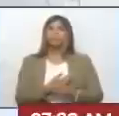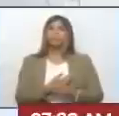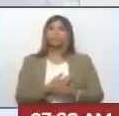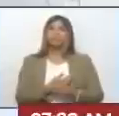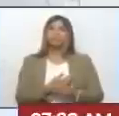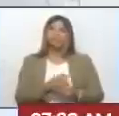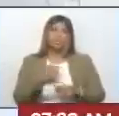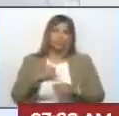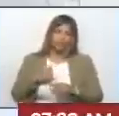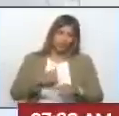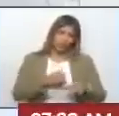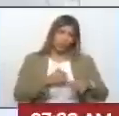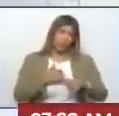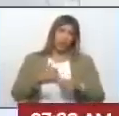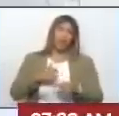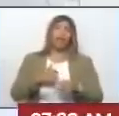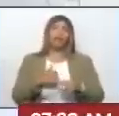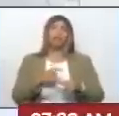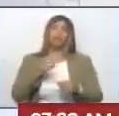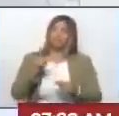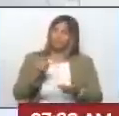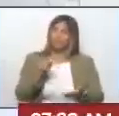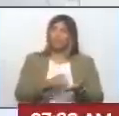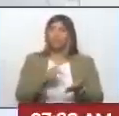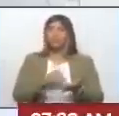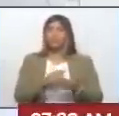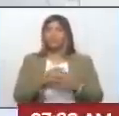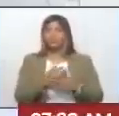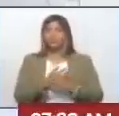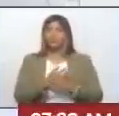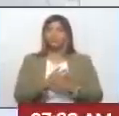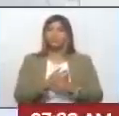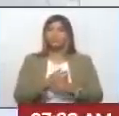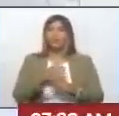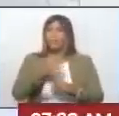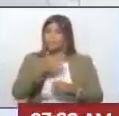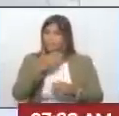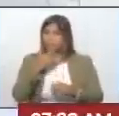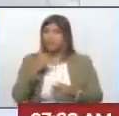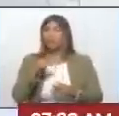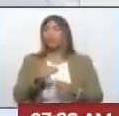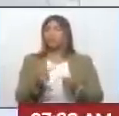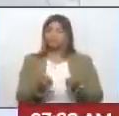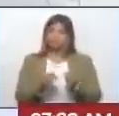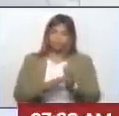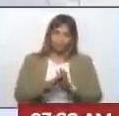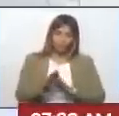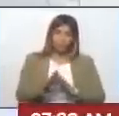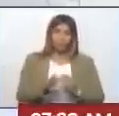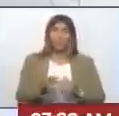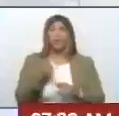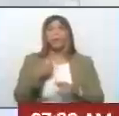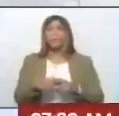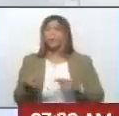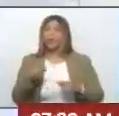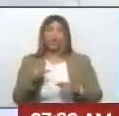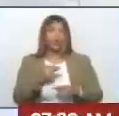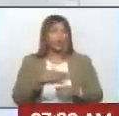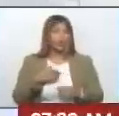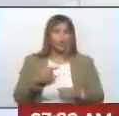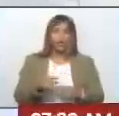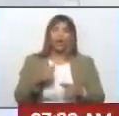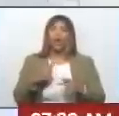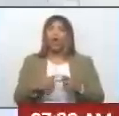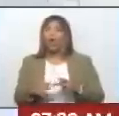de igualdad, de participación, de mejor situación económica. Pero lo que no queremos es la